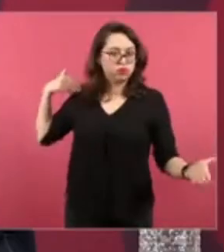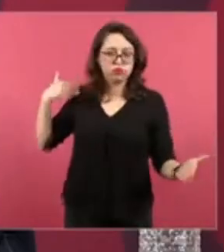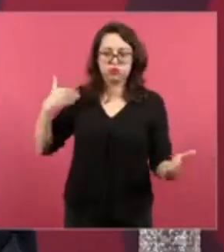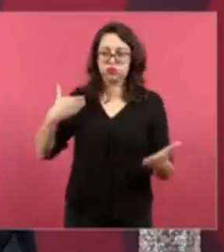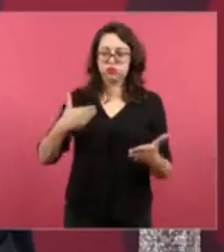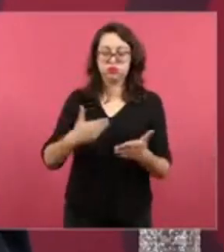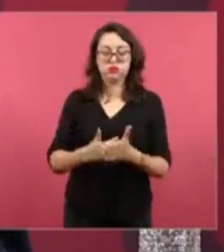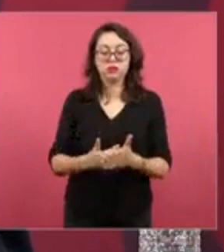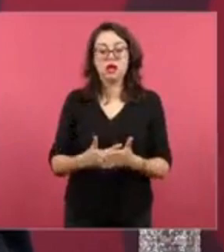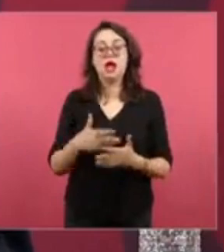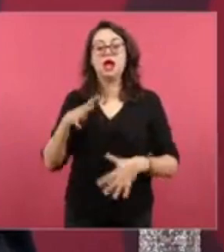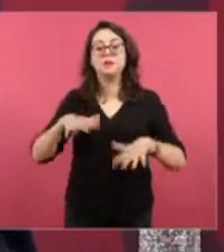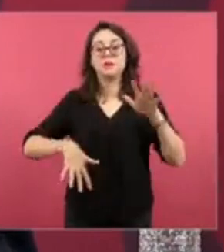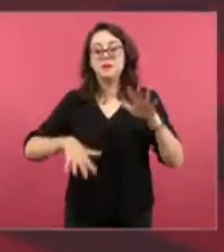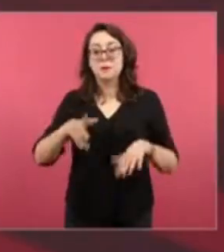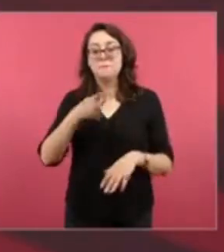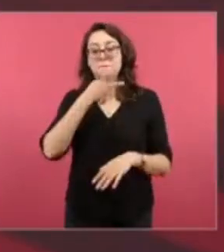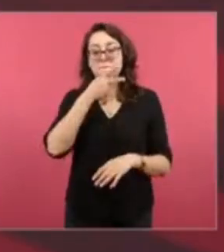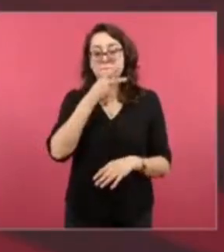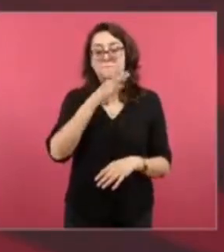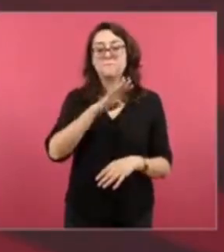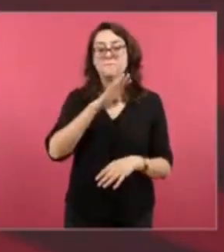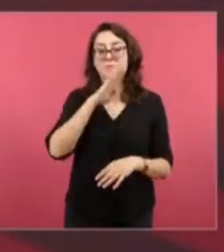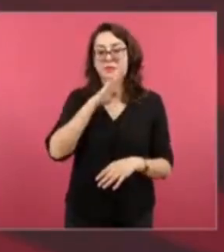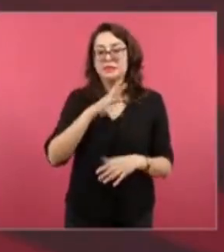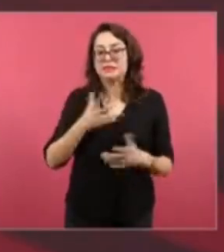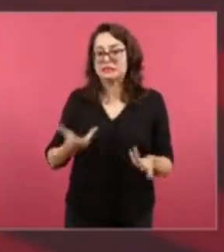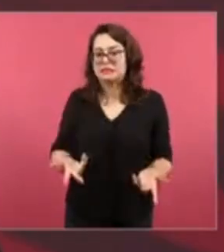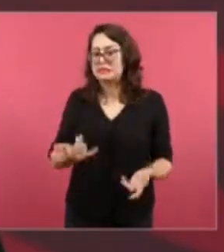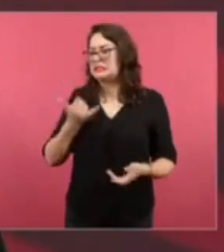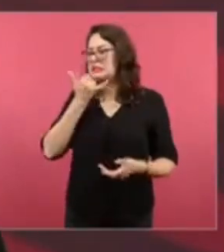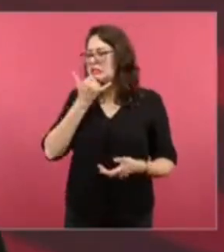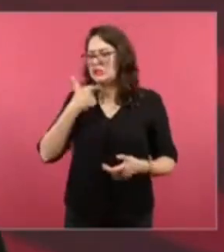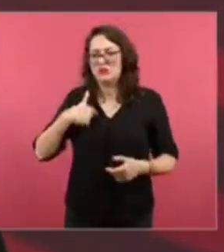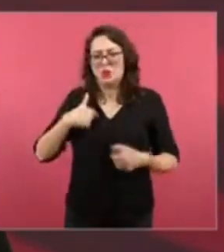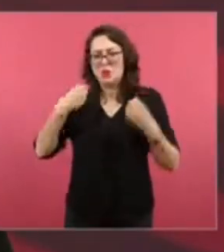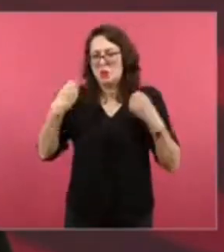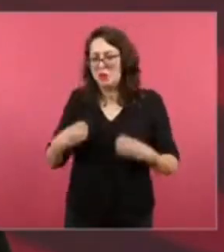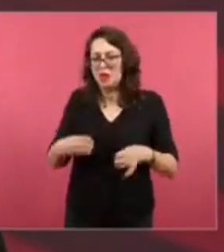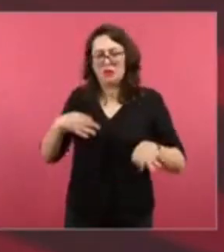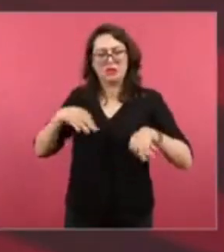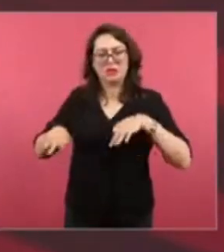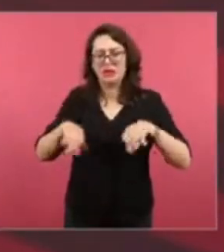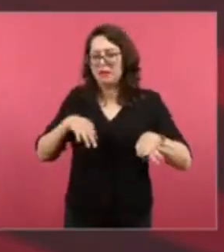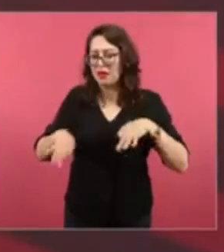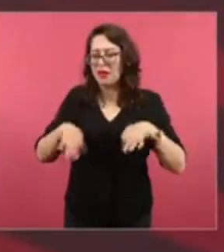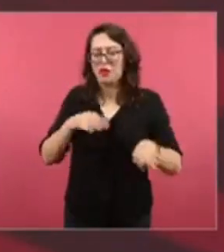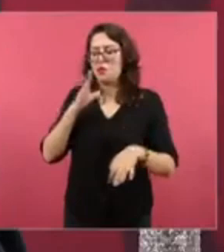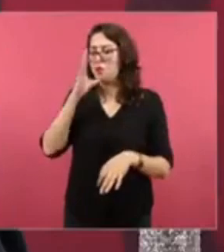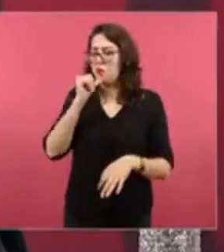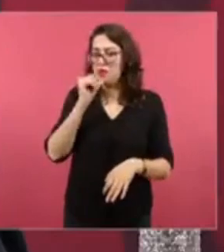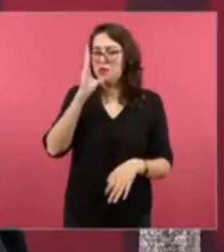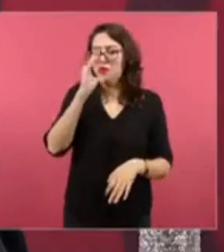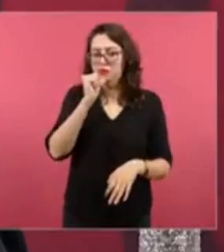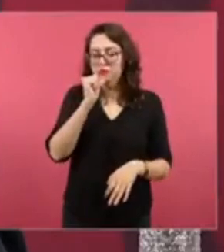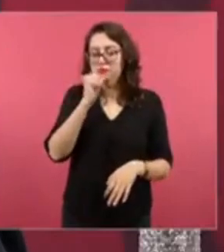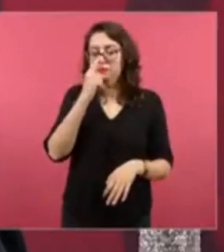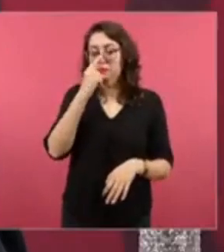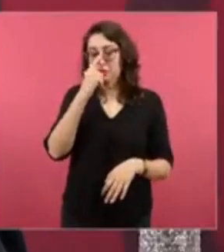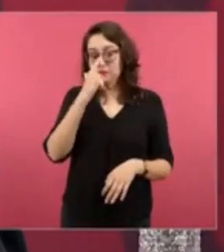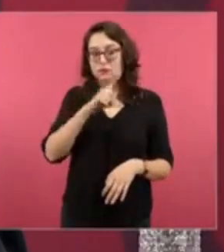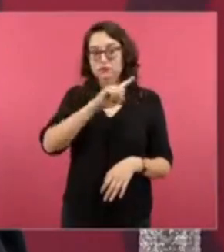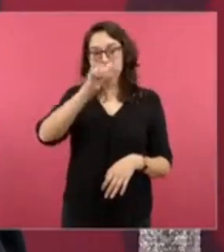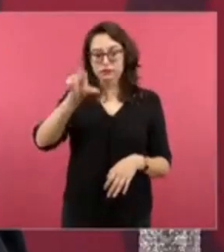Es más, algunos padres de familia dicen, no, pues, yo trabajo en otro momento, no coincido con mis horarios, y la pandemia nos